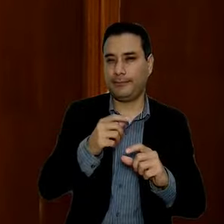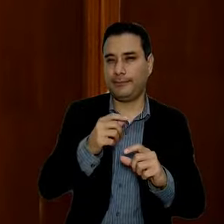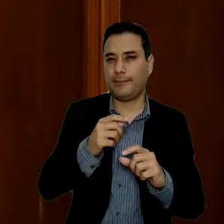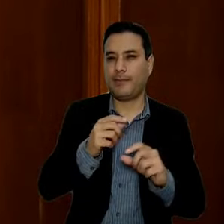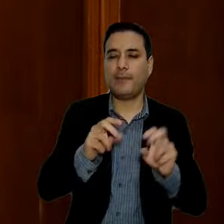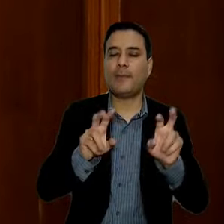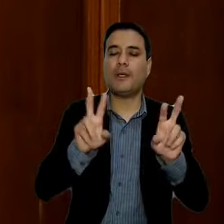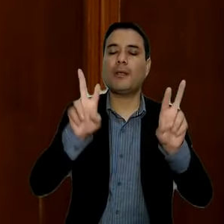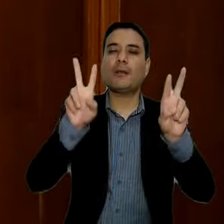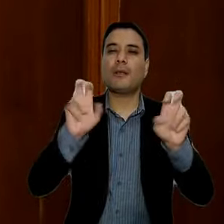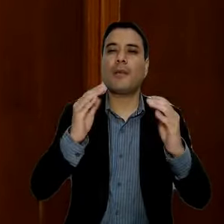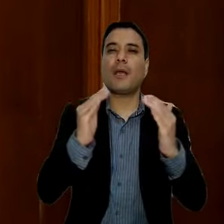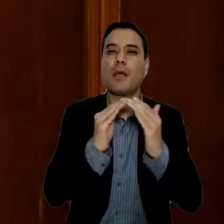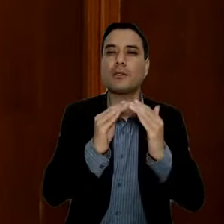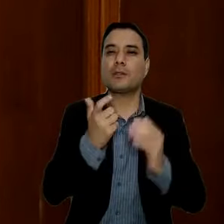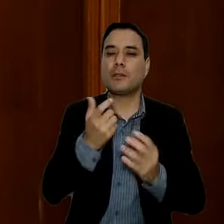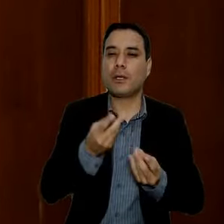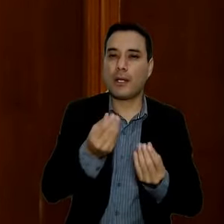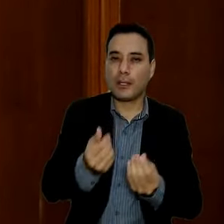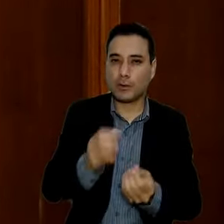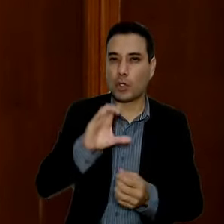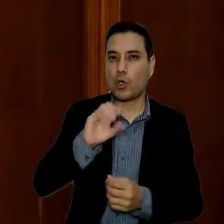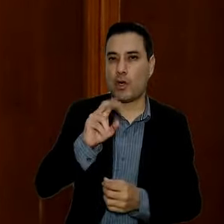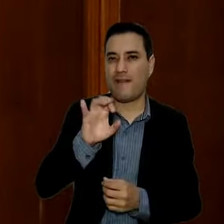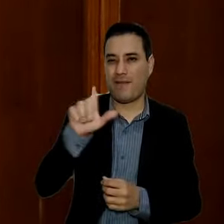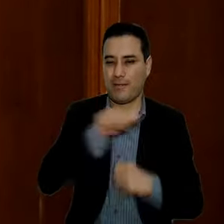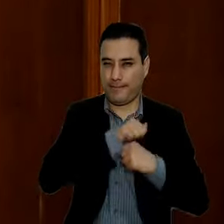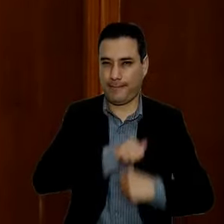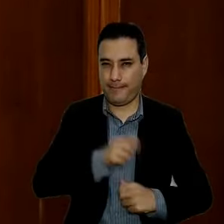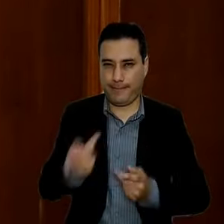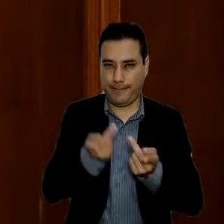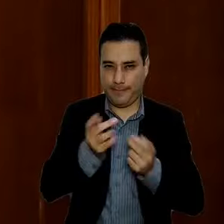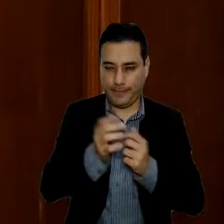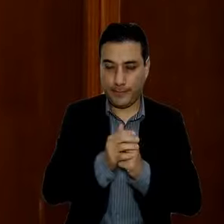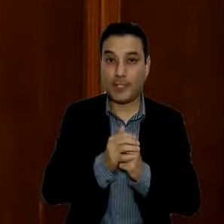hogares Y del coneval en la entidad habitan